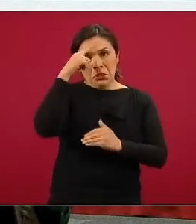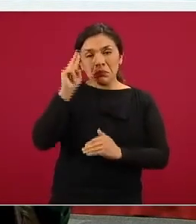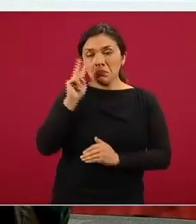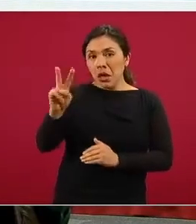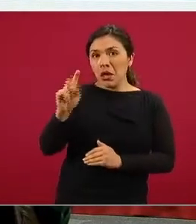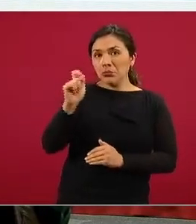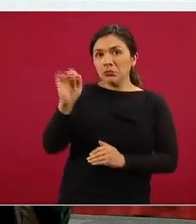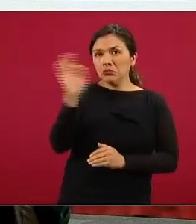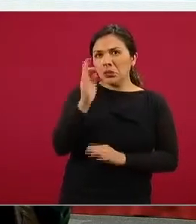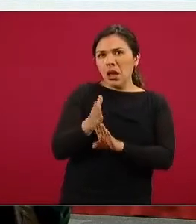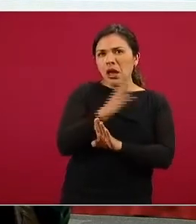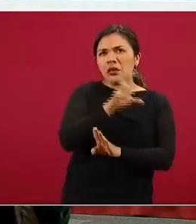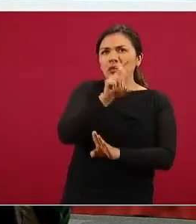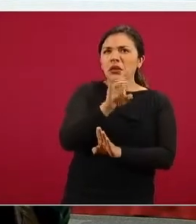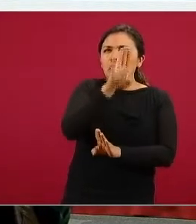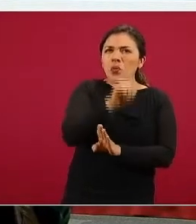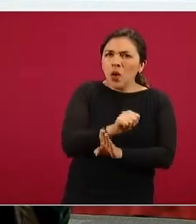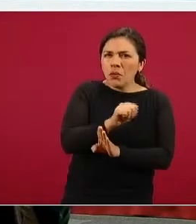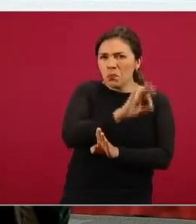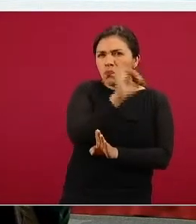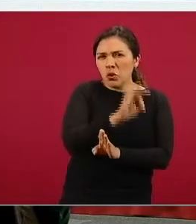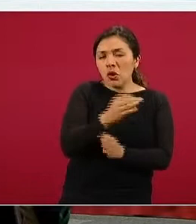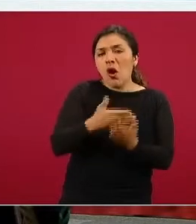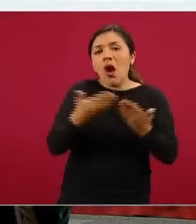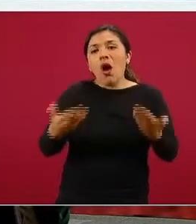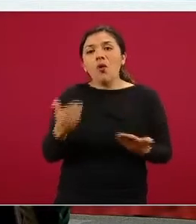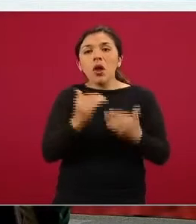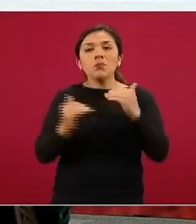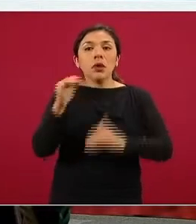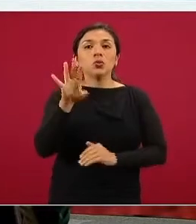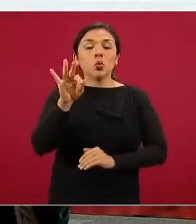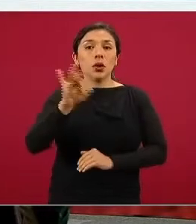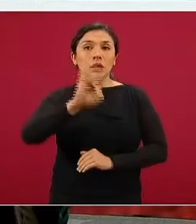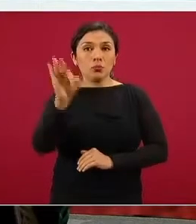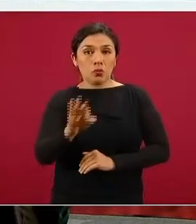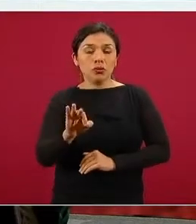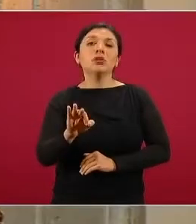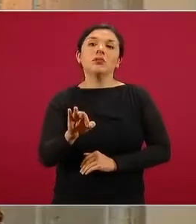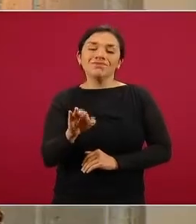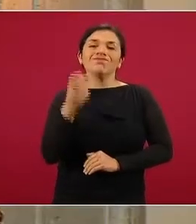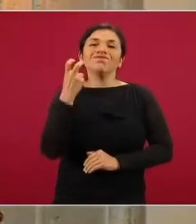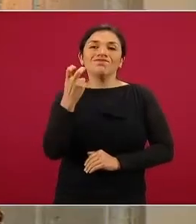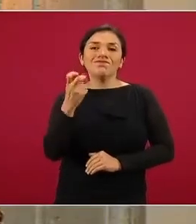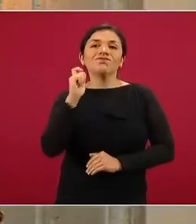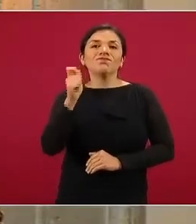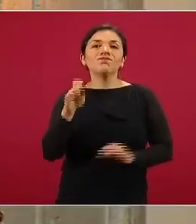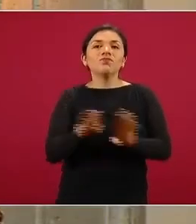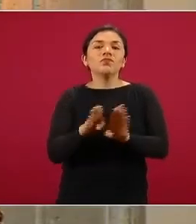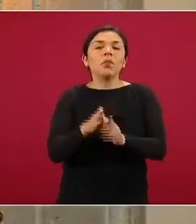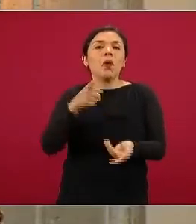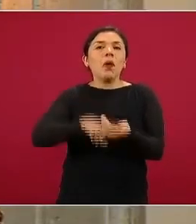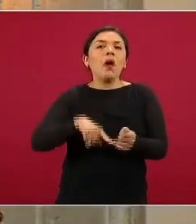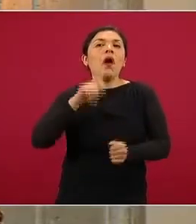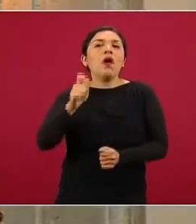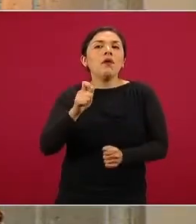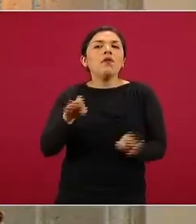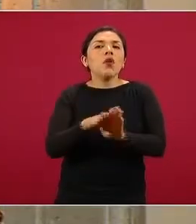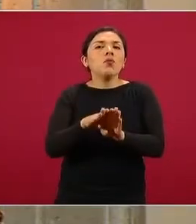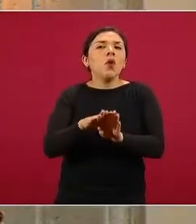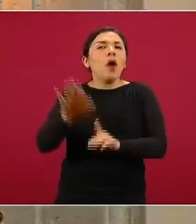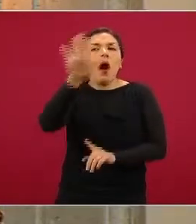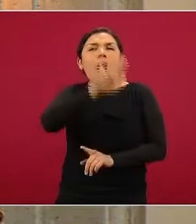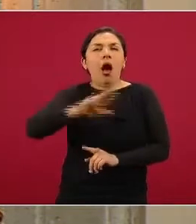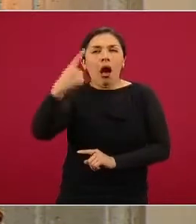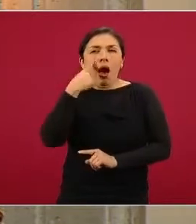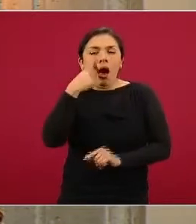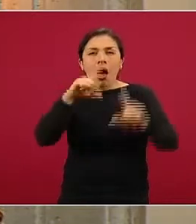mismo, de haber estado en un 39%, estamos en un 40%, y lógicamente esto responde también a una media nacional